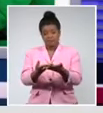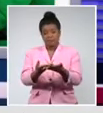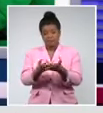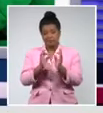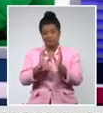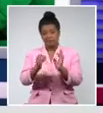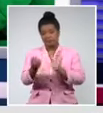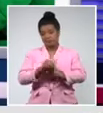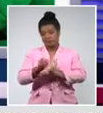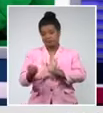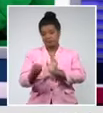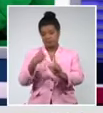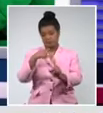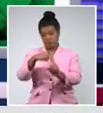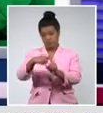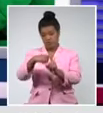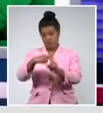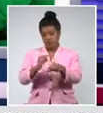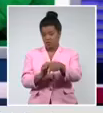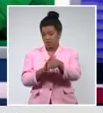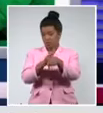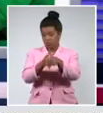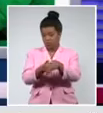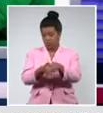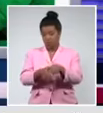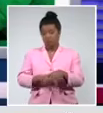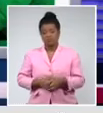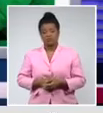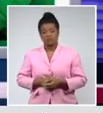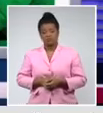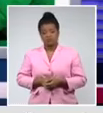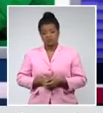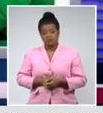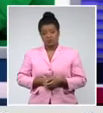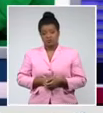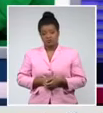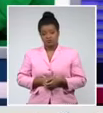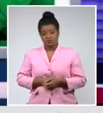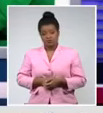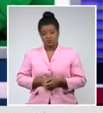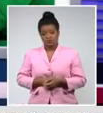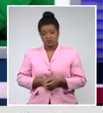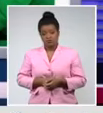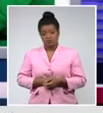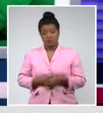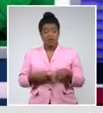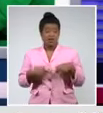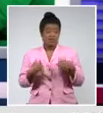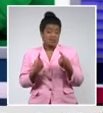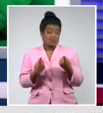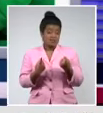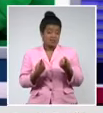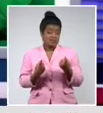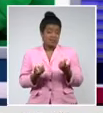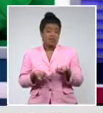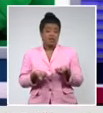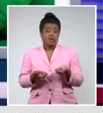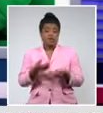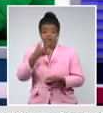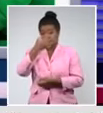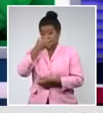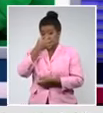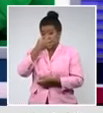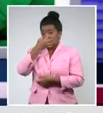se hizo el diagnóstico de la enfermedad, fue necesario en un momento determinado intubarlo,